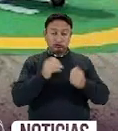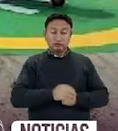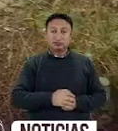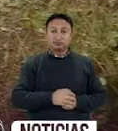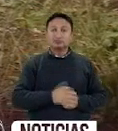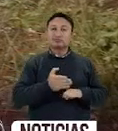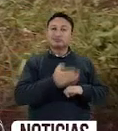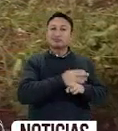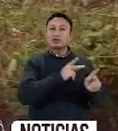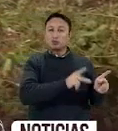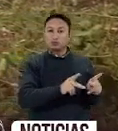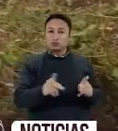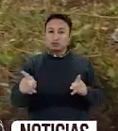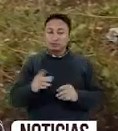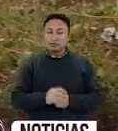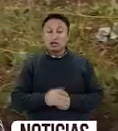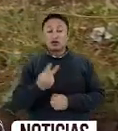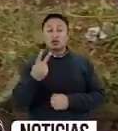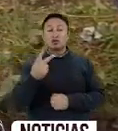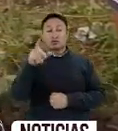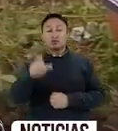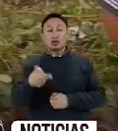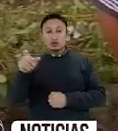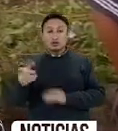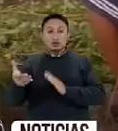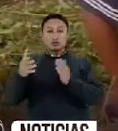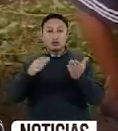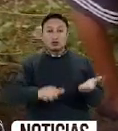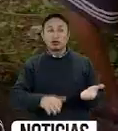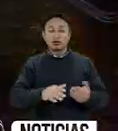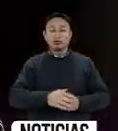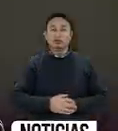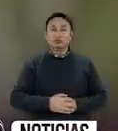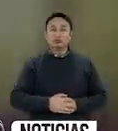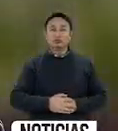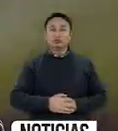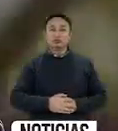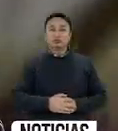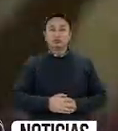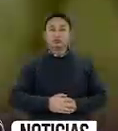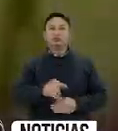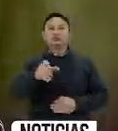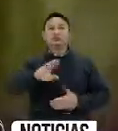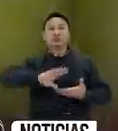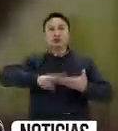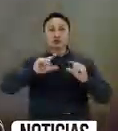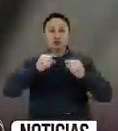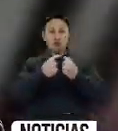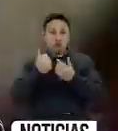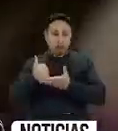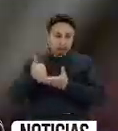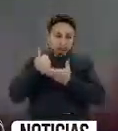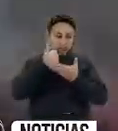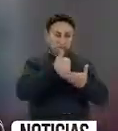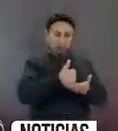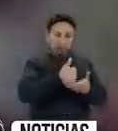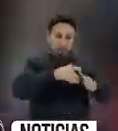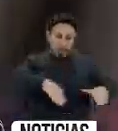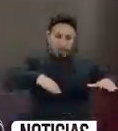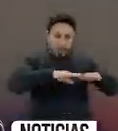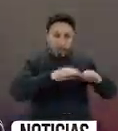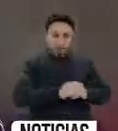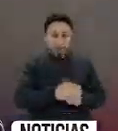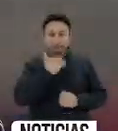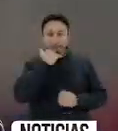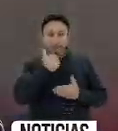planificadas. Lamentablemente, los dos tripulantes fallecieron en el siniestro. Comuneros y grupos de rescate llegaron al punto para tratar